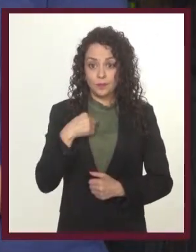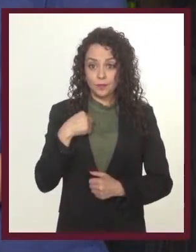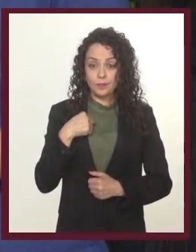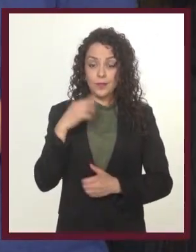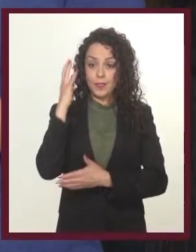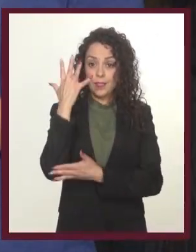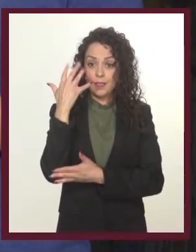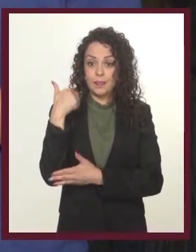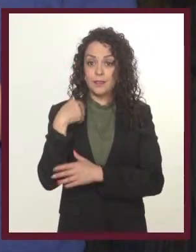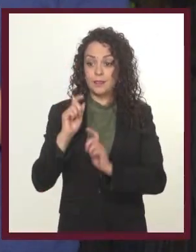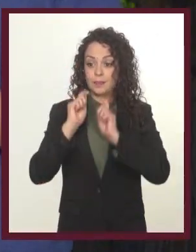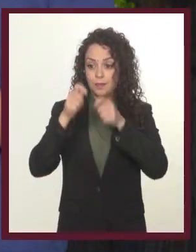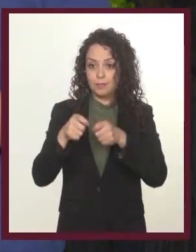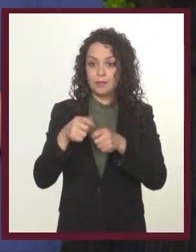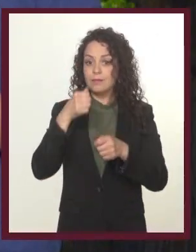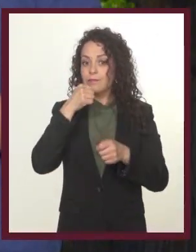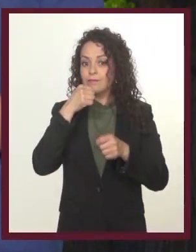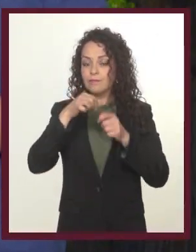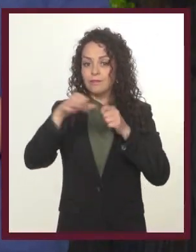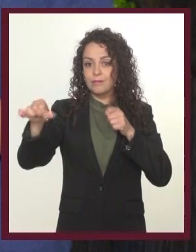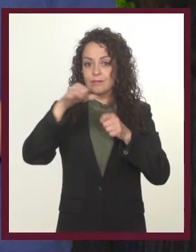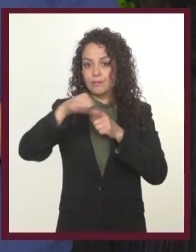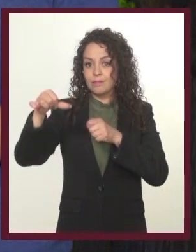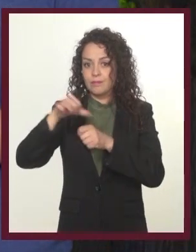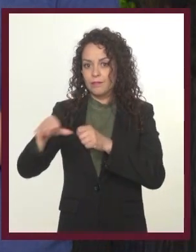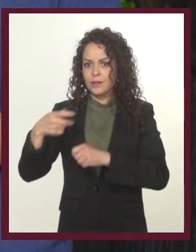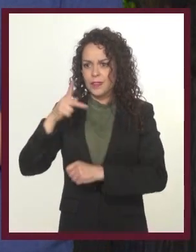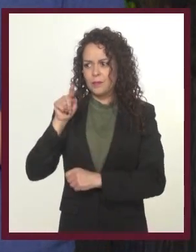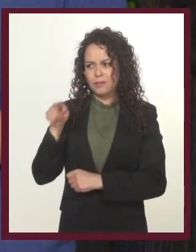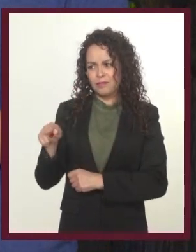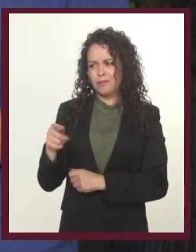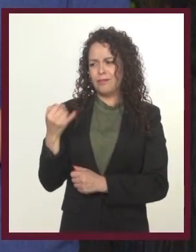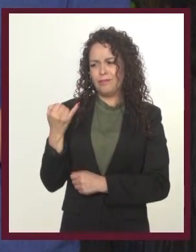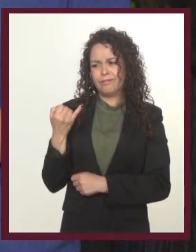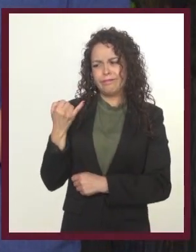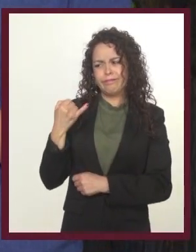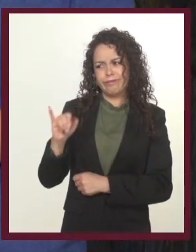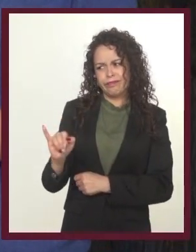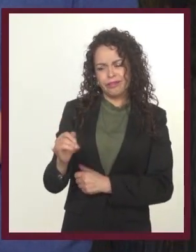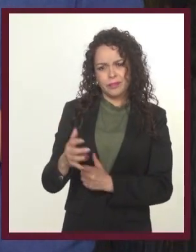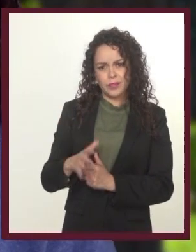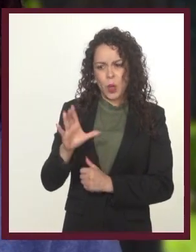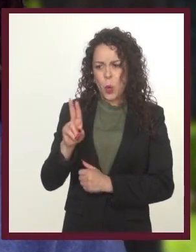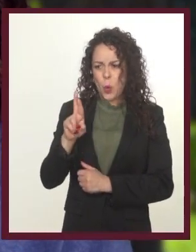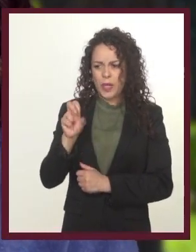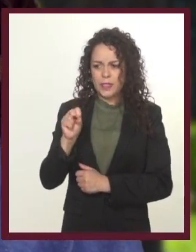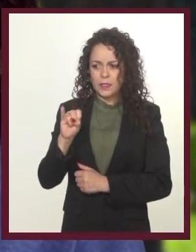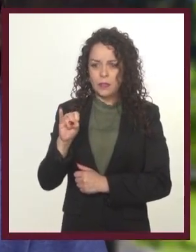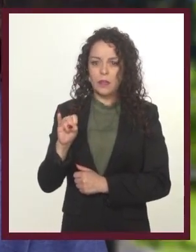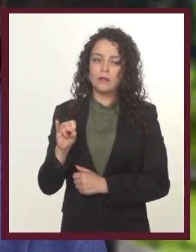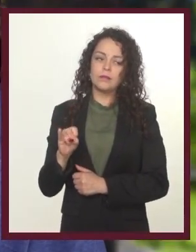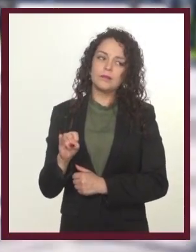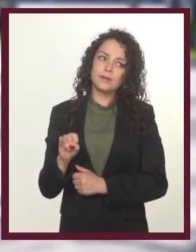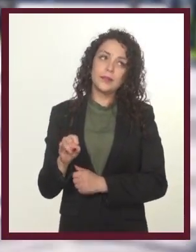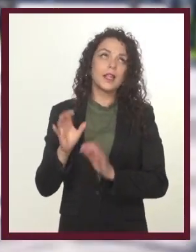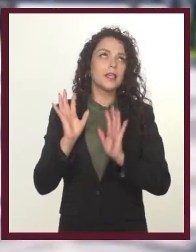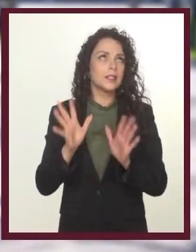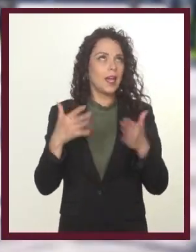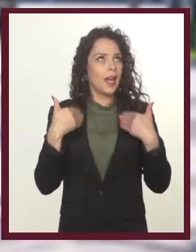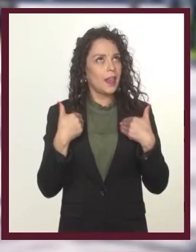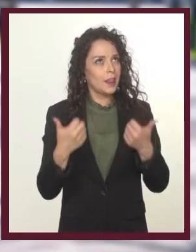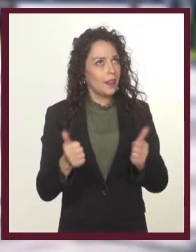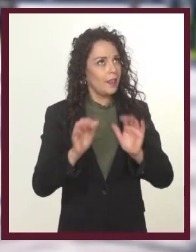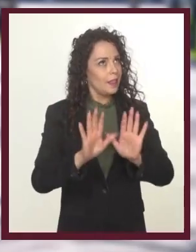Voy a colgar en nuestro árbol estas estampas. Pero están un poco cursis, ¿no? Hugo, Ok,